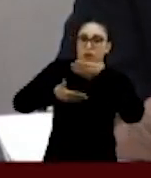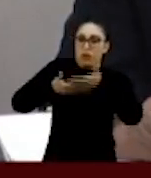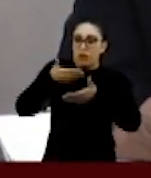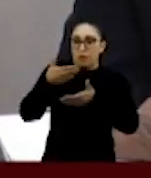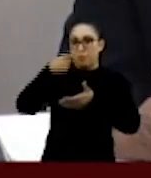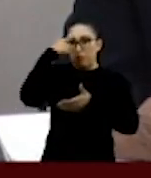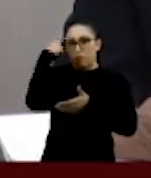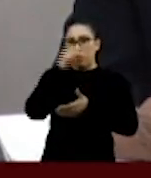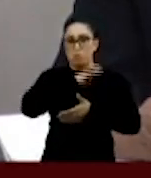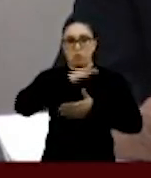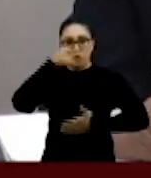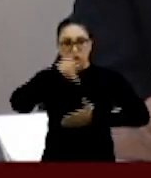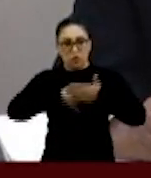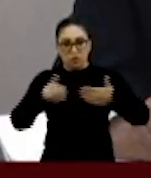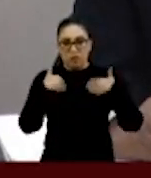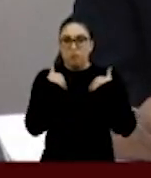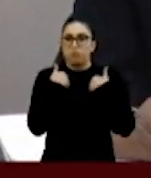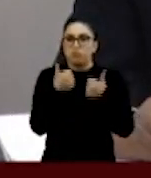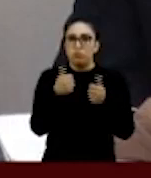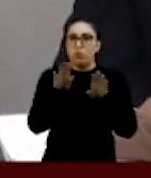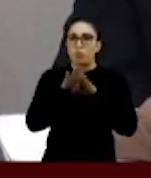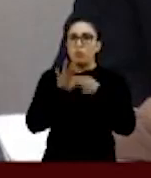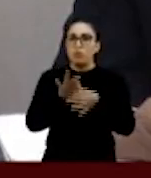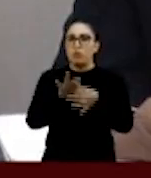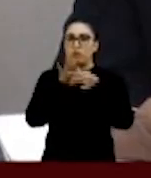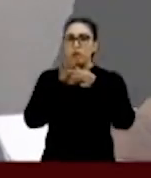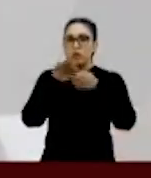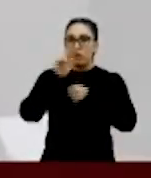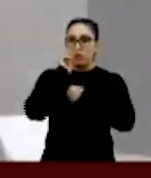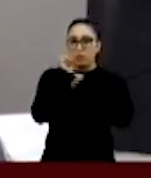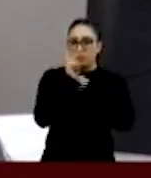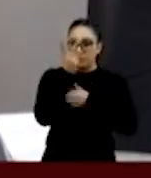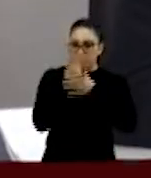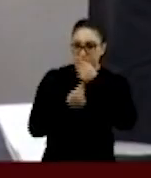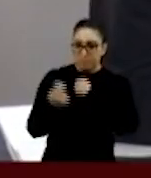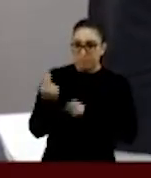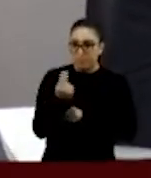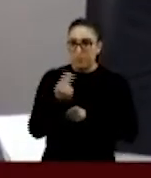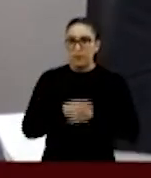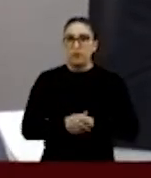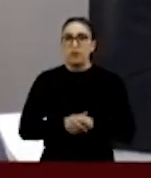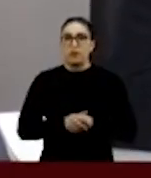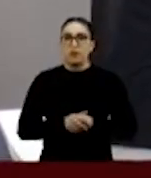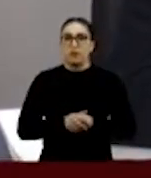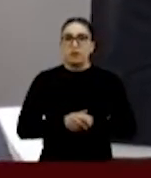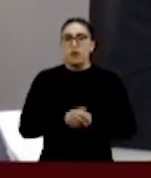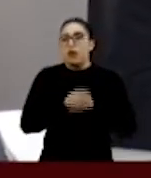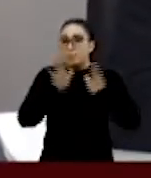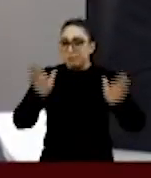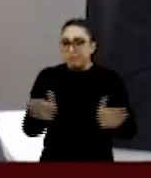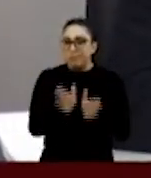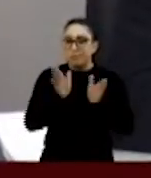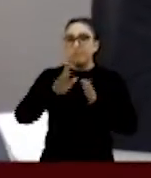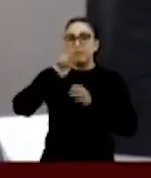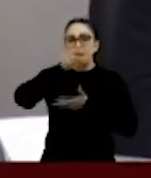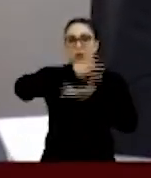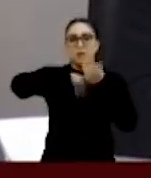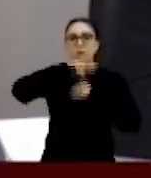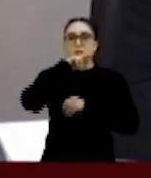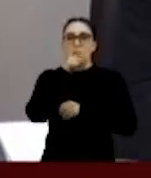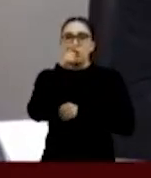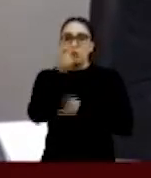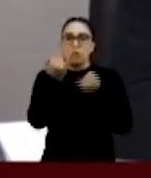entendimiento y robustecimiento de nuestros vínculos bilaterales. Impulsar las inversiones, así como la cooperación en